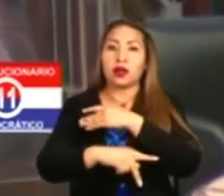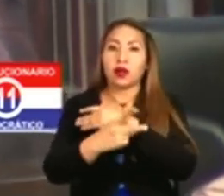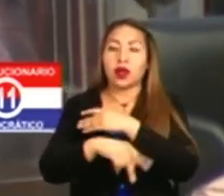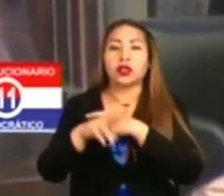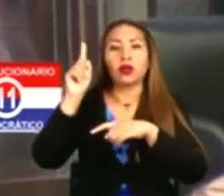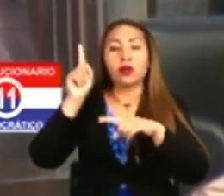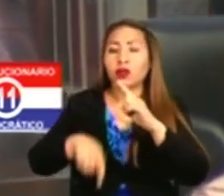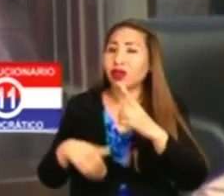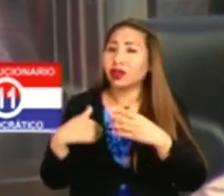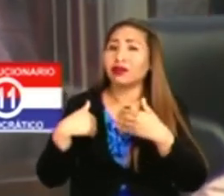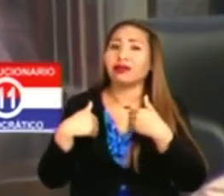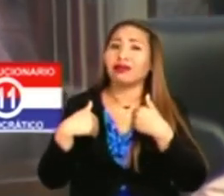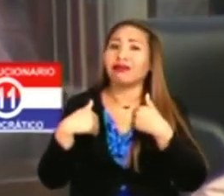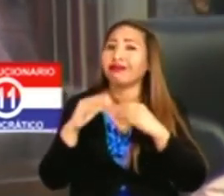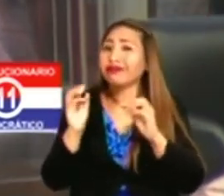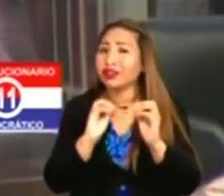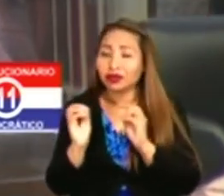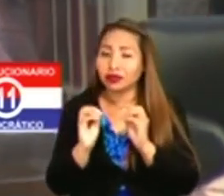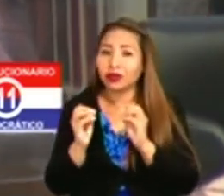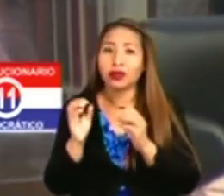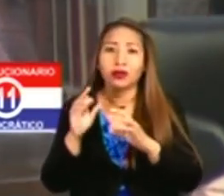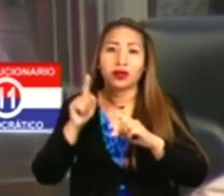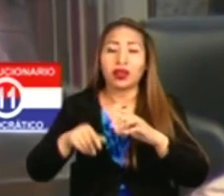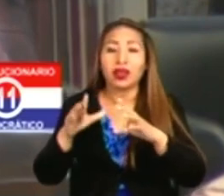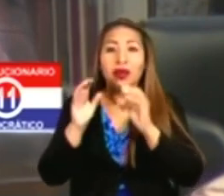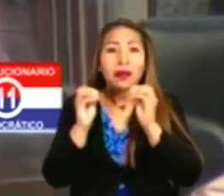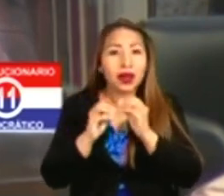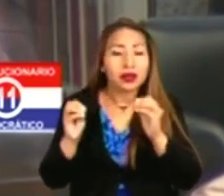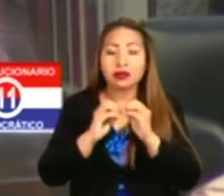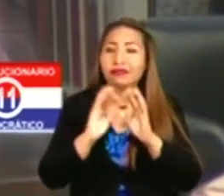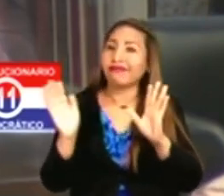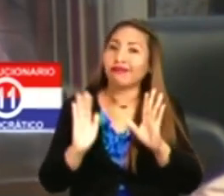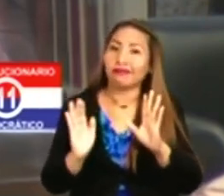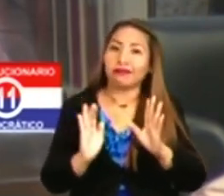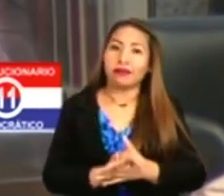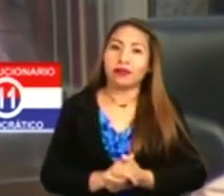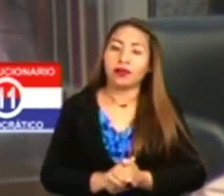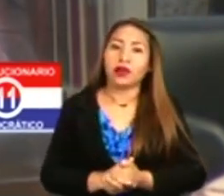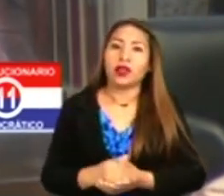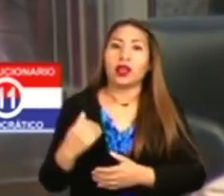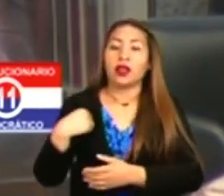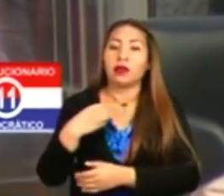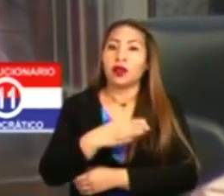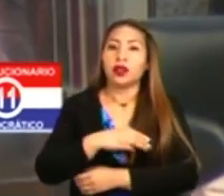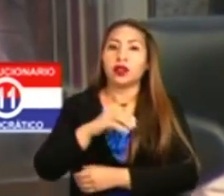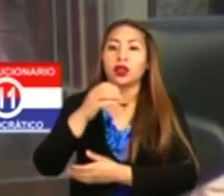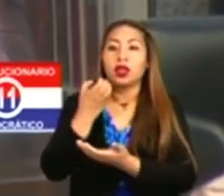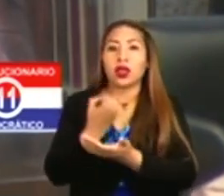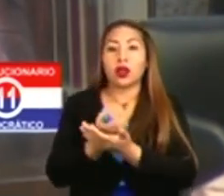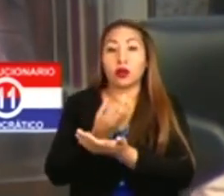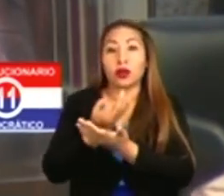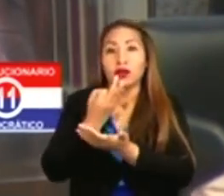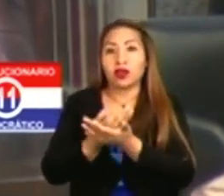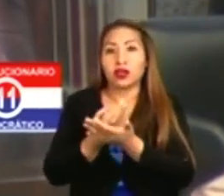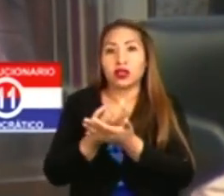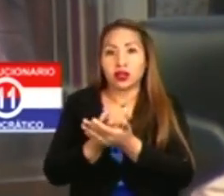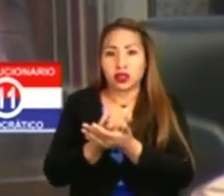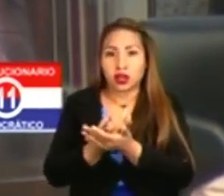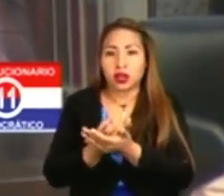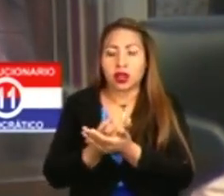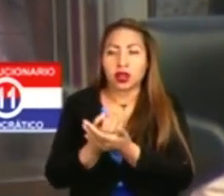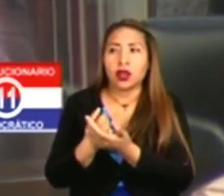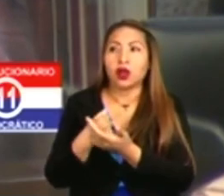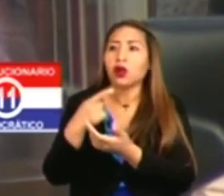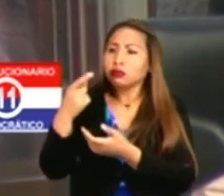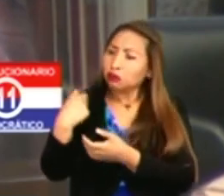Héctor Alexander. Yo le puedo dar una idea de cómo usted puede recoger impuestos. Copa, en este momento que se